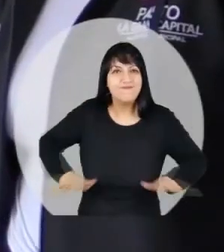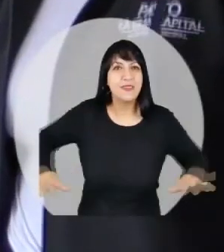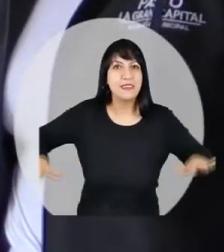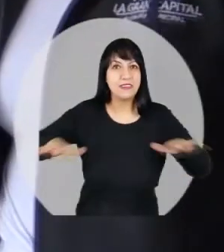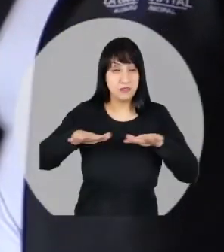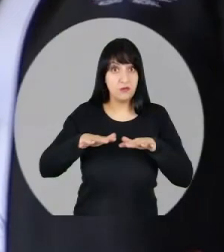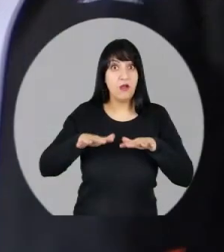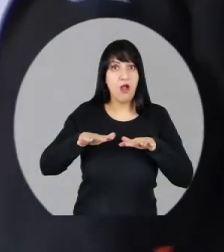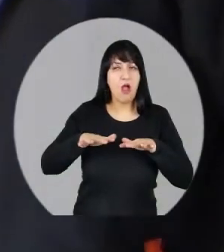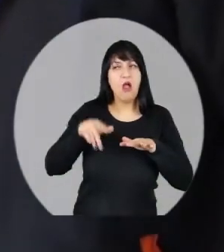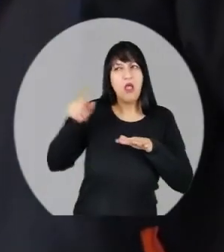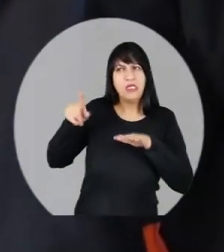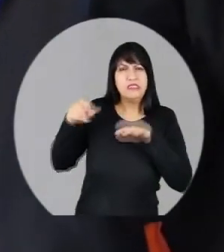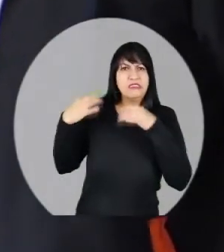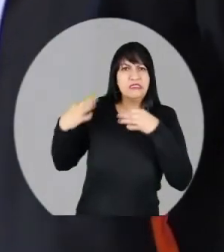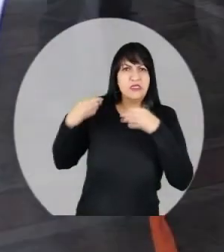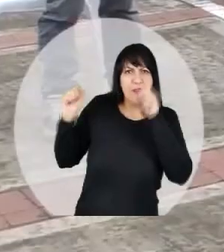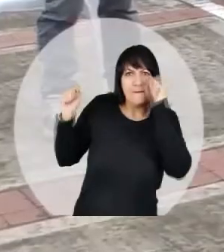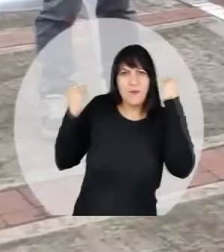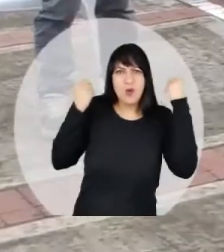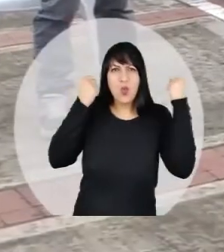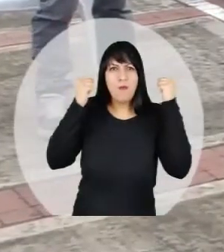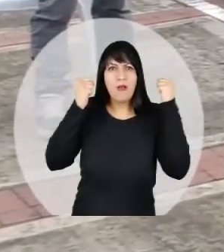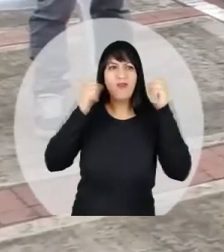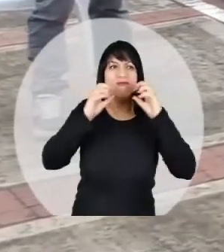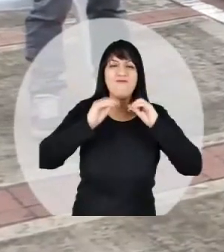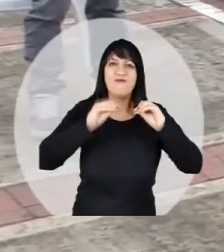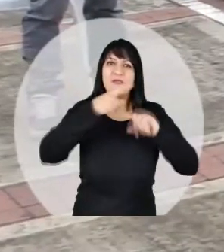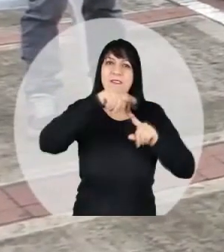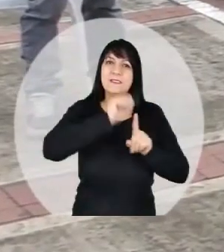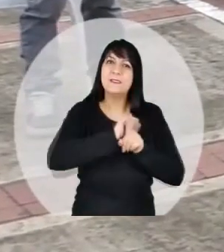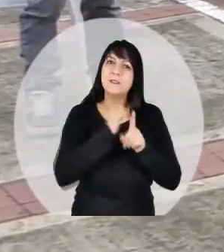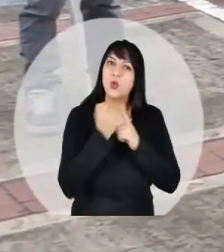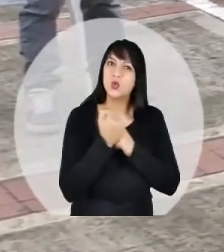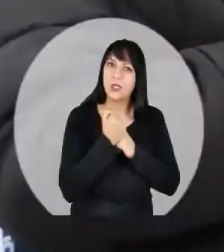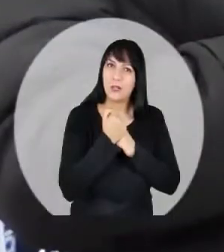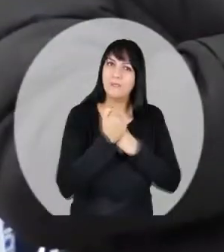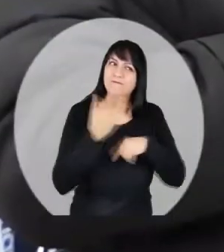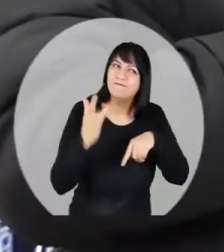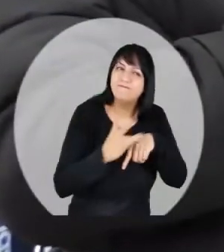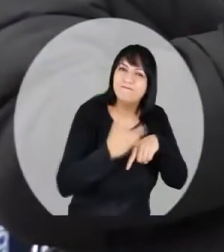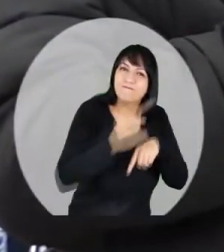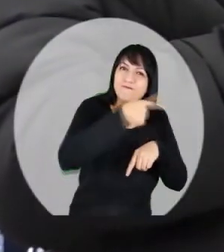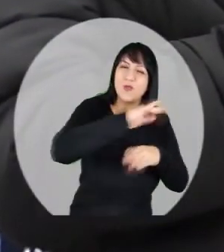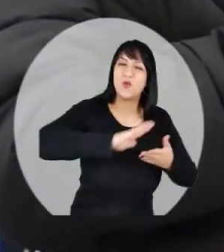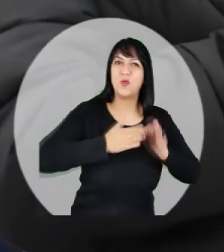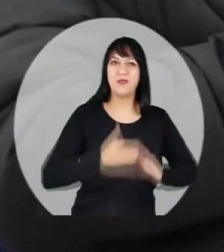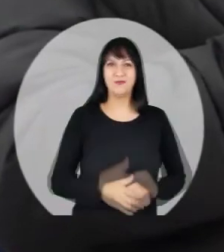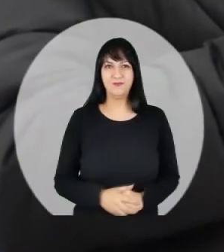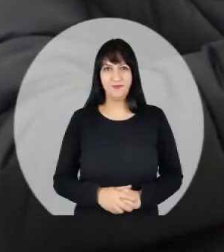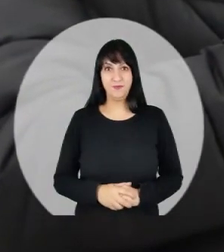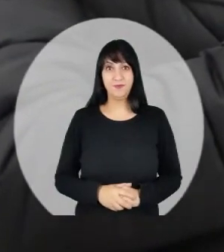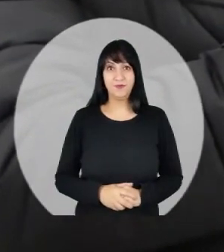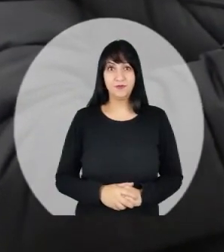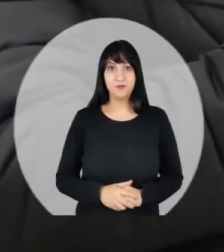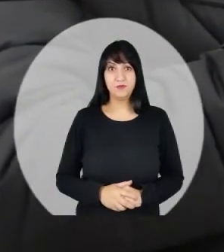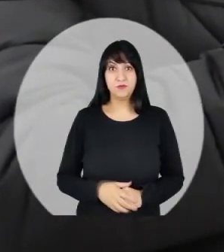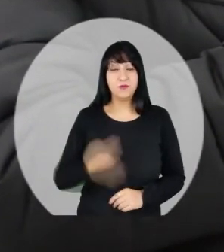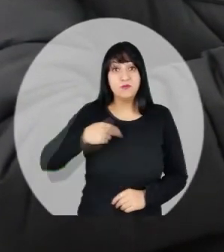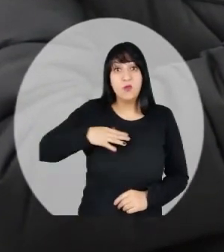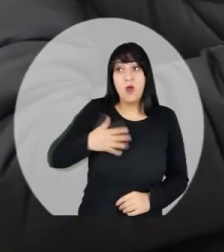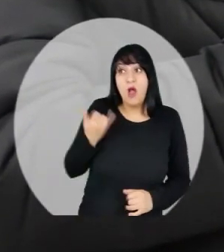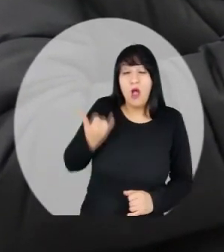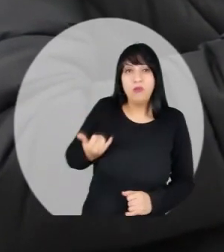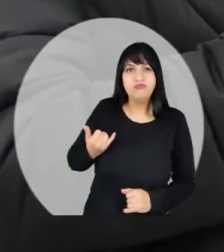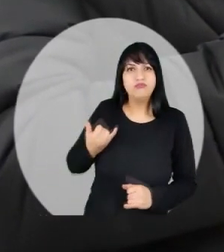la parte estructural física, sino que ellos se han preocupado por la parte social, tocar un poquito más a la comunidad.